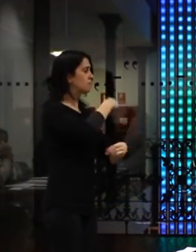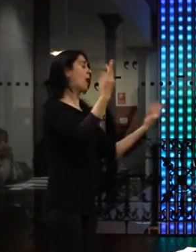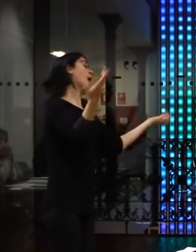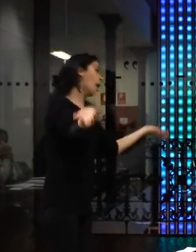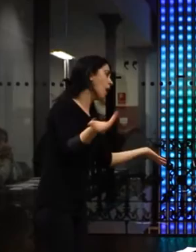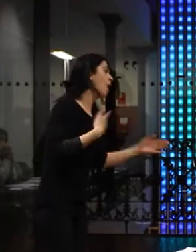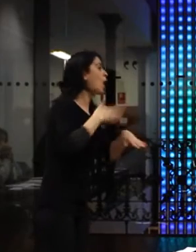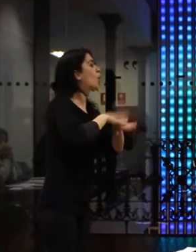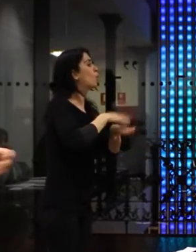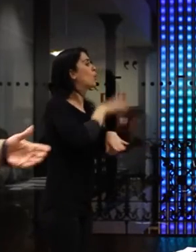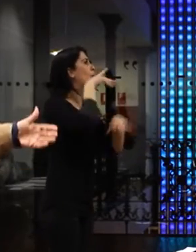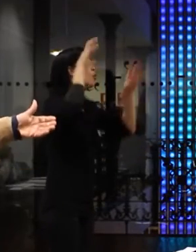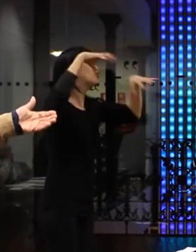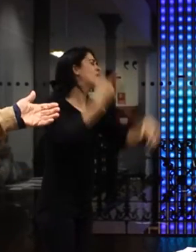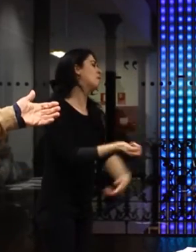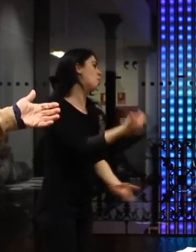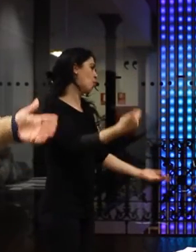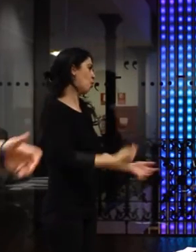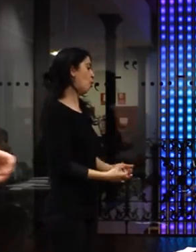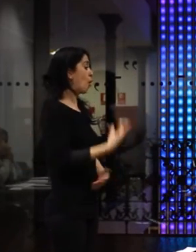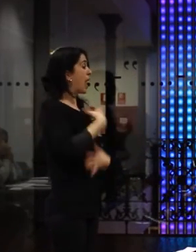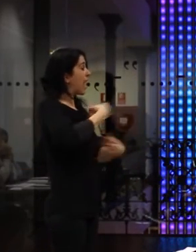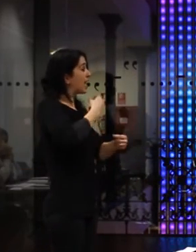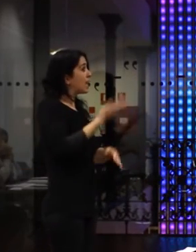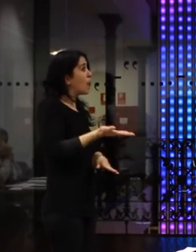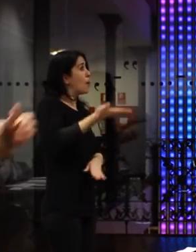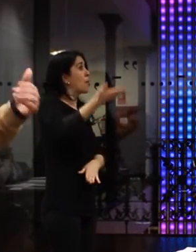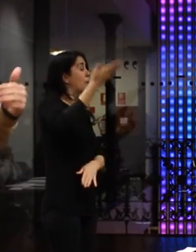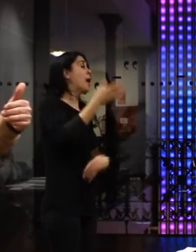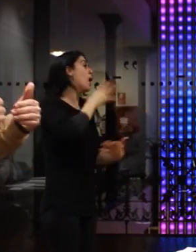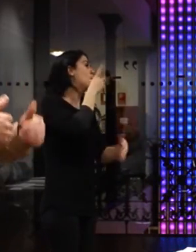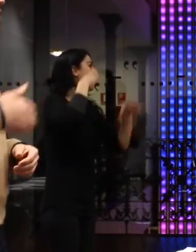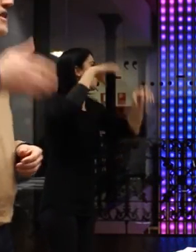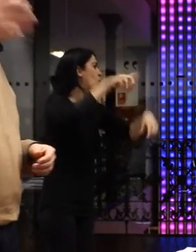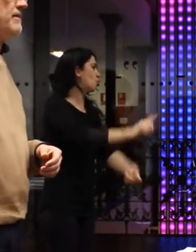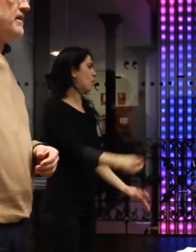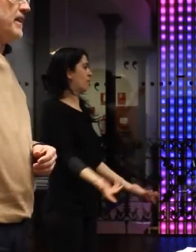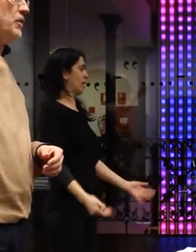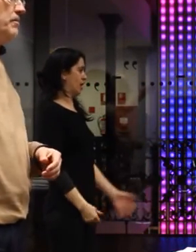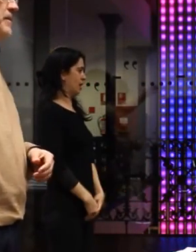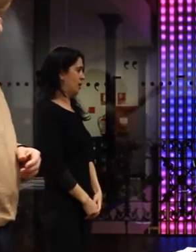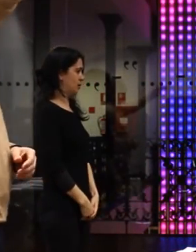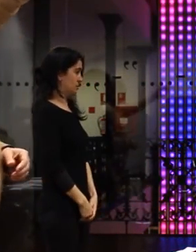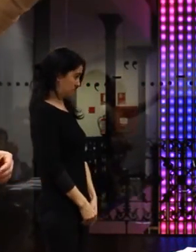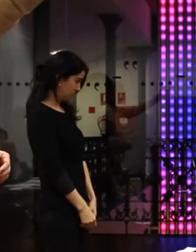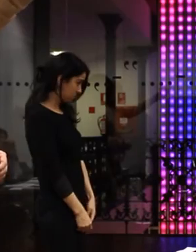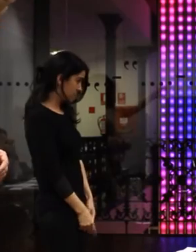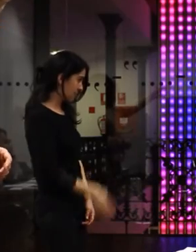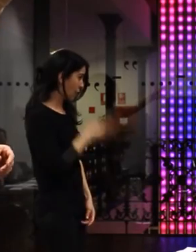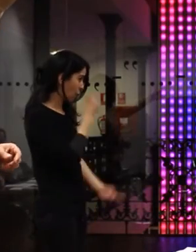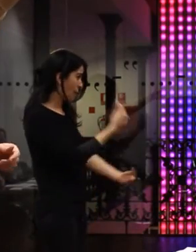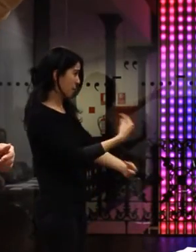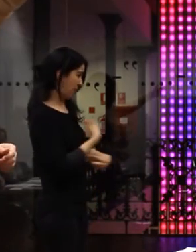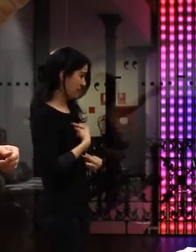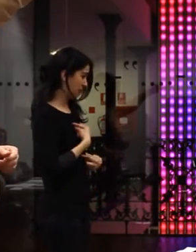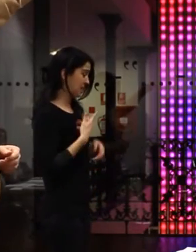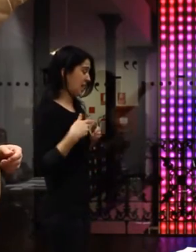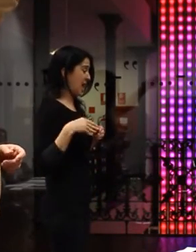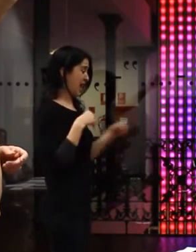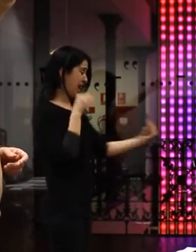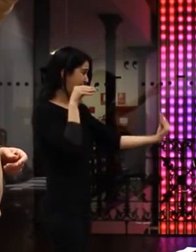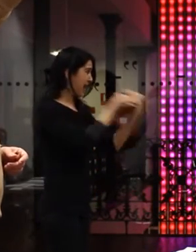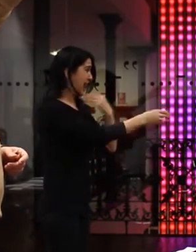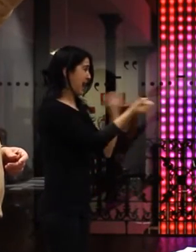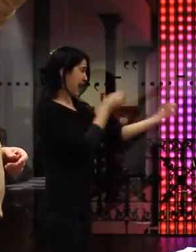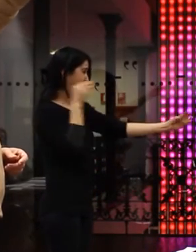llueve. La energía sube porque no llueve. Y nos lo van a decir a nosotros, que se acaban de desbordar, romper carreteras,